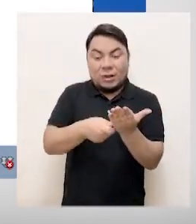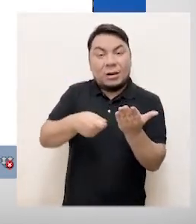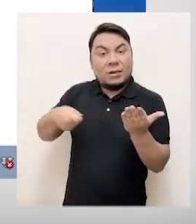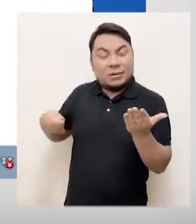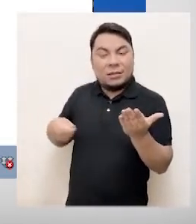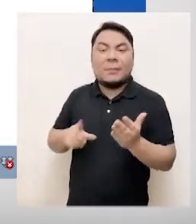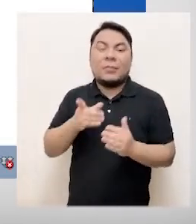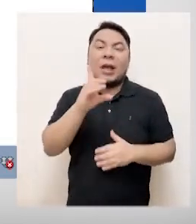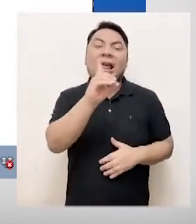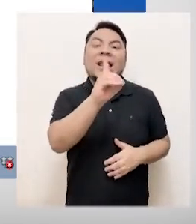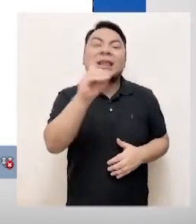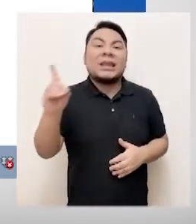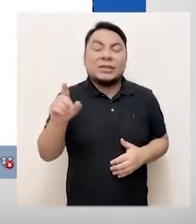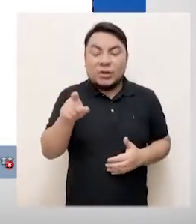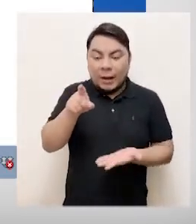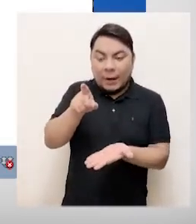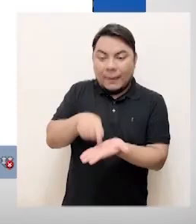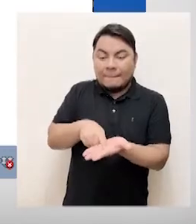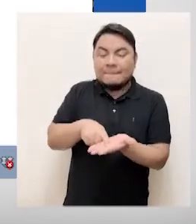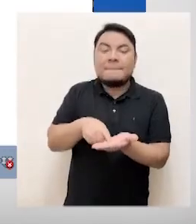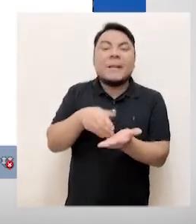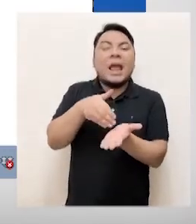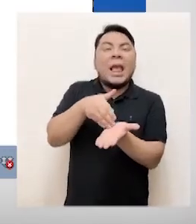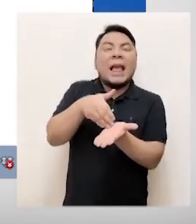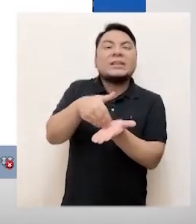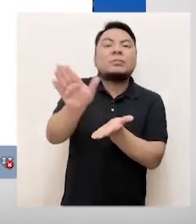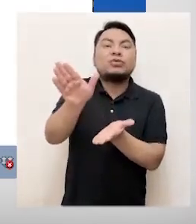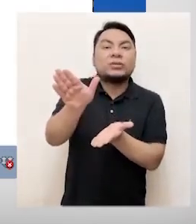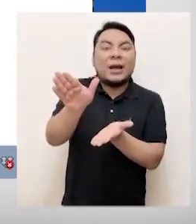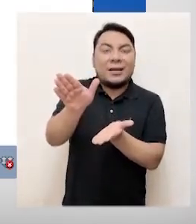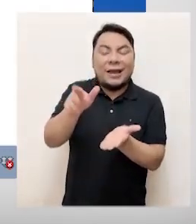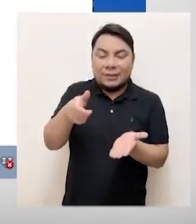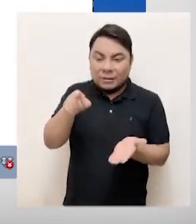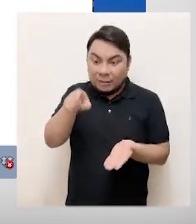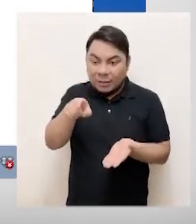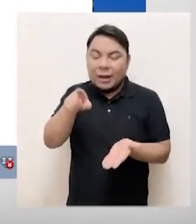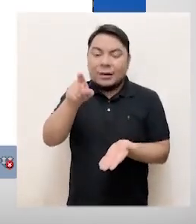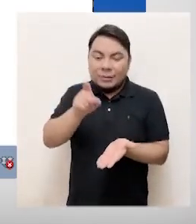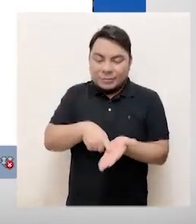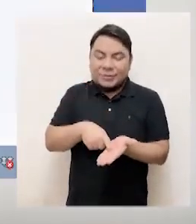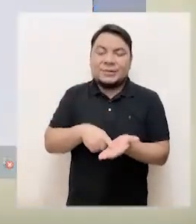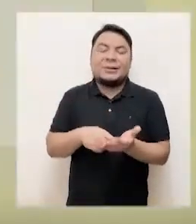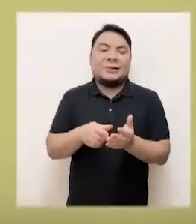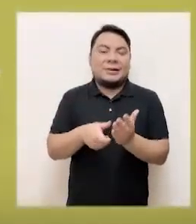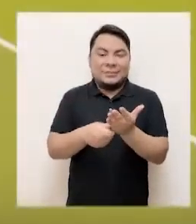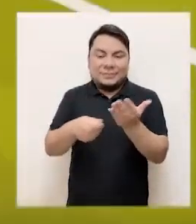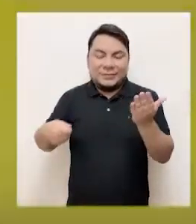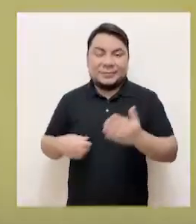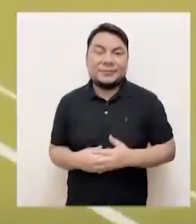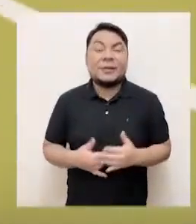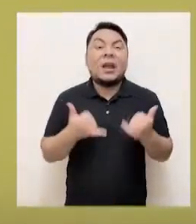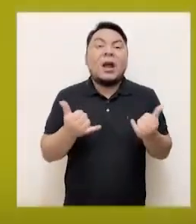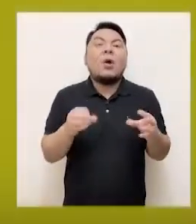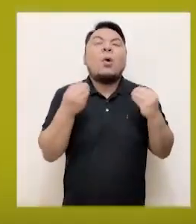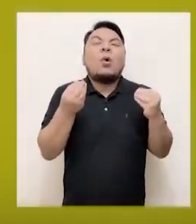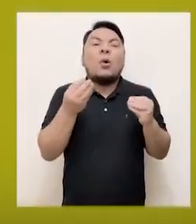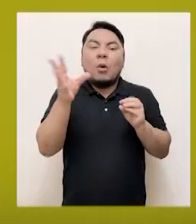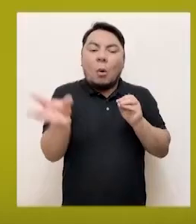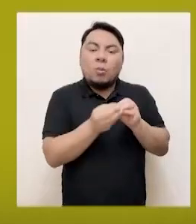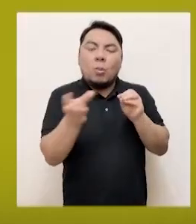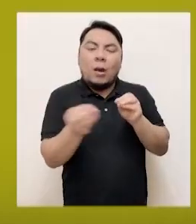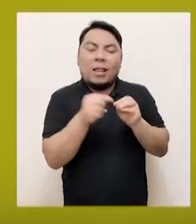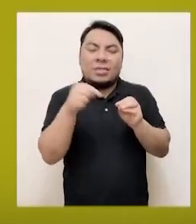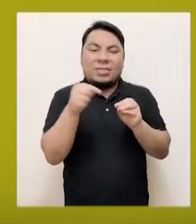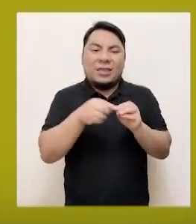retirar el USB, haga clic derecho sobre el botón Expulsar. Ahora veremos cómo guardar archivos en